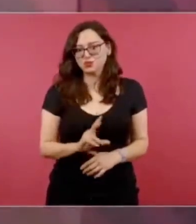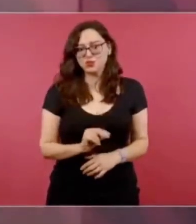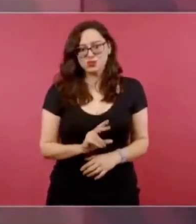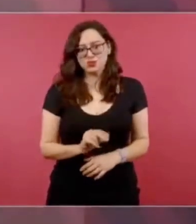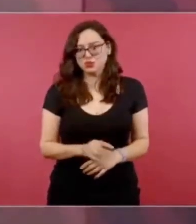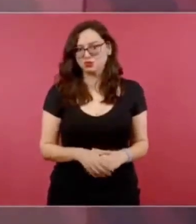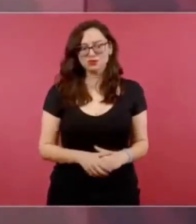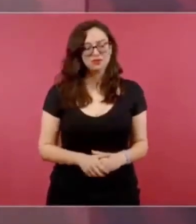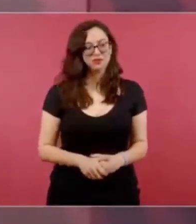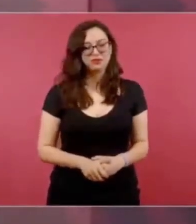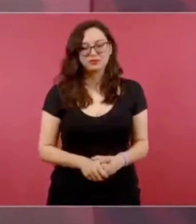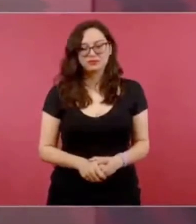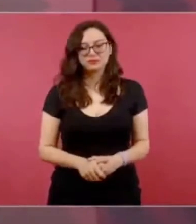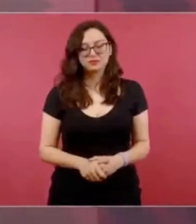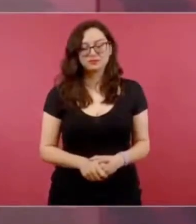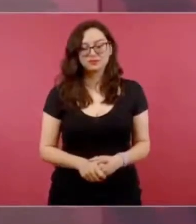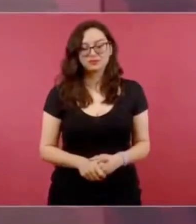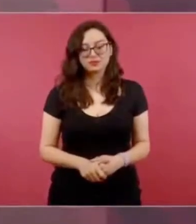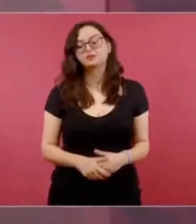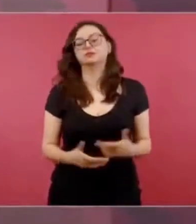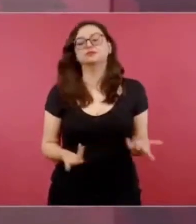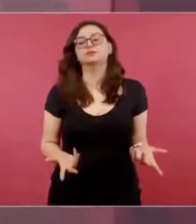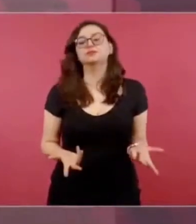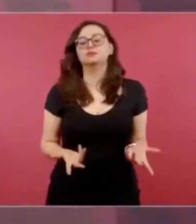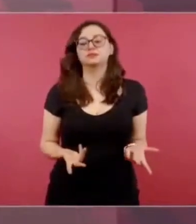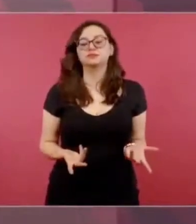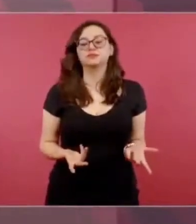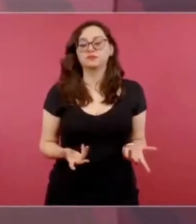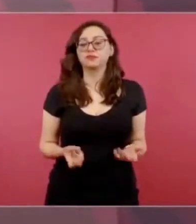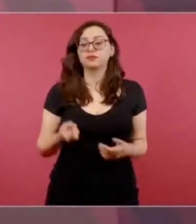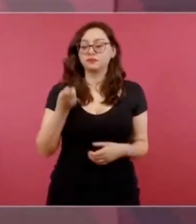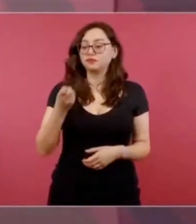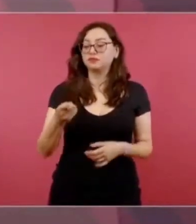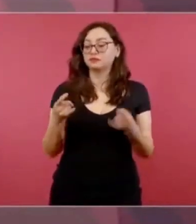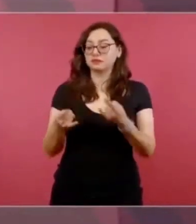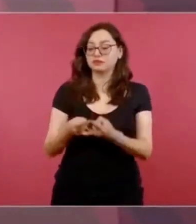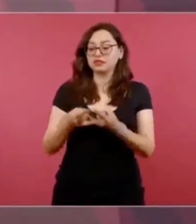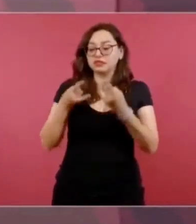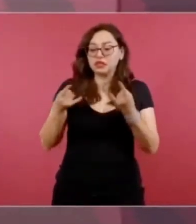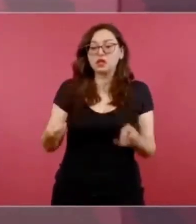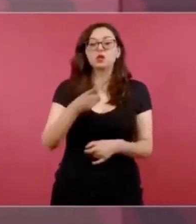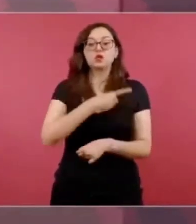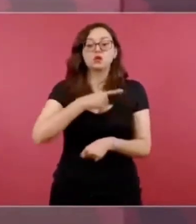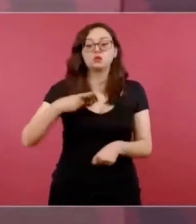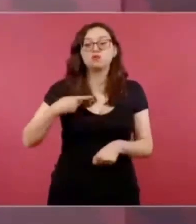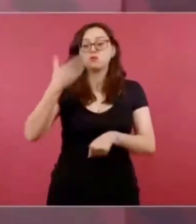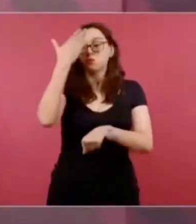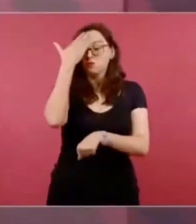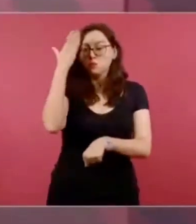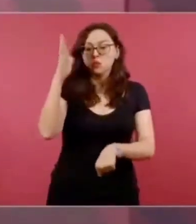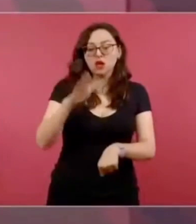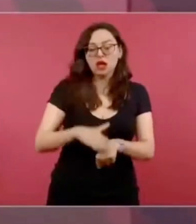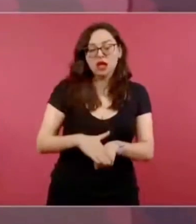historia ya querían los neoliberales también que la olvidáramos.